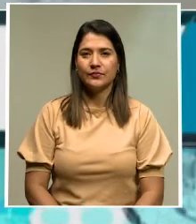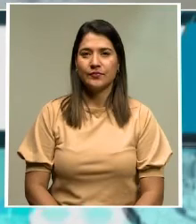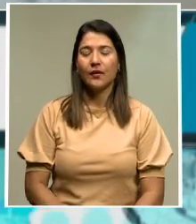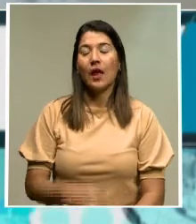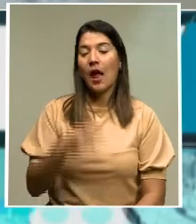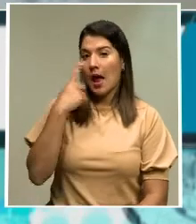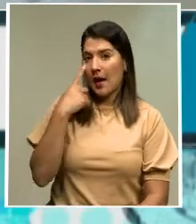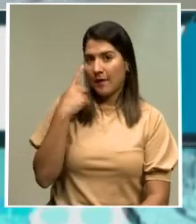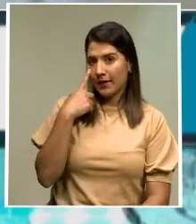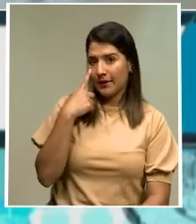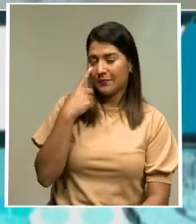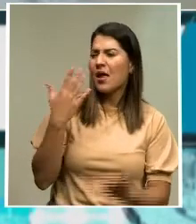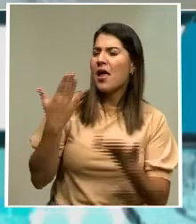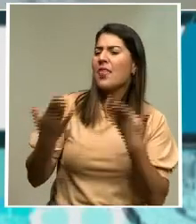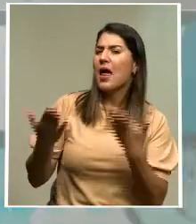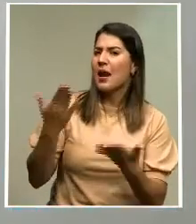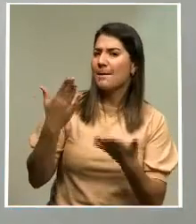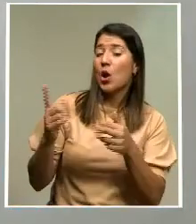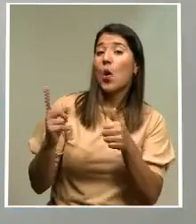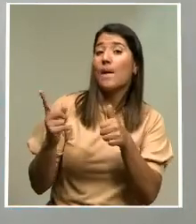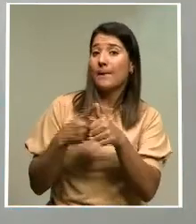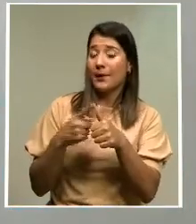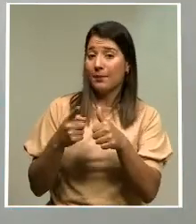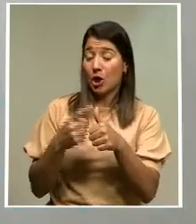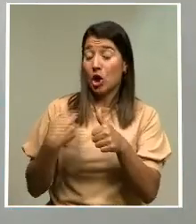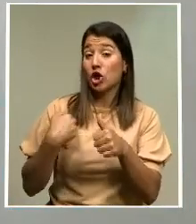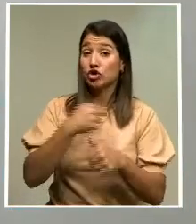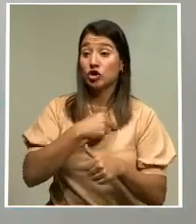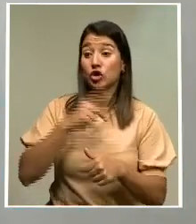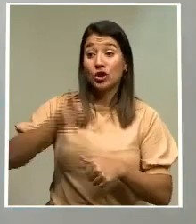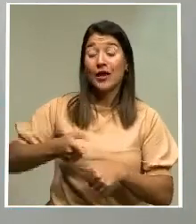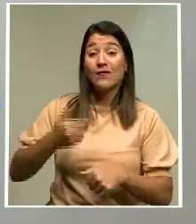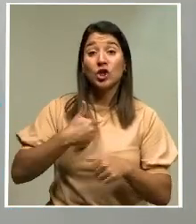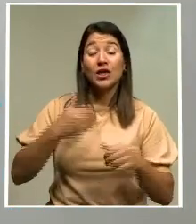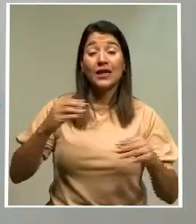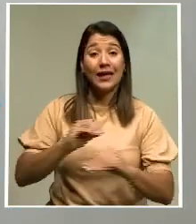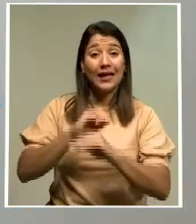A ver, tal vez lo primero que tendríamos que tener claro,